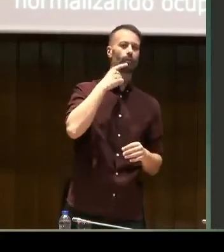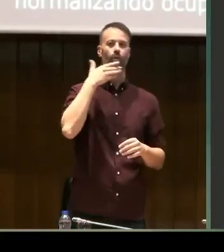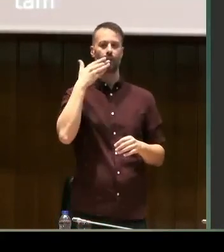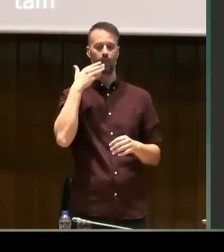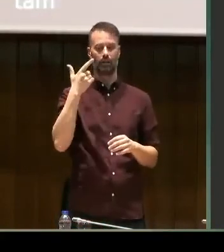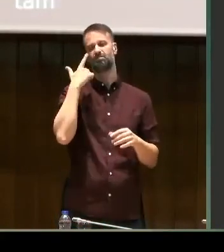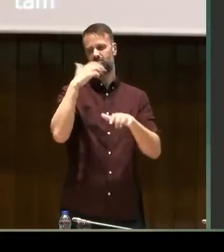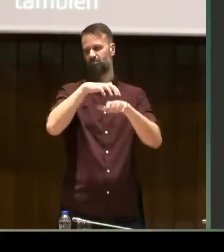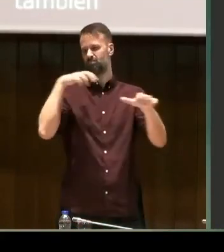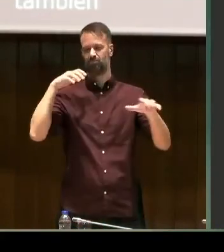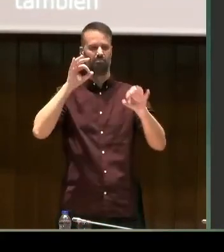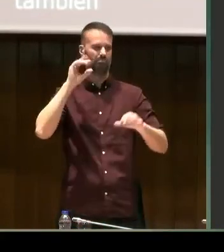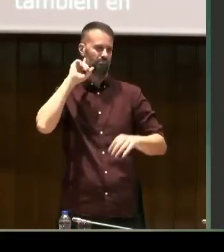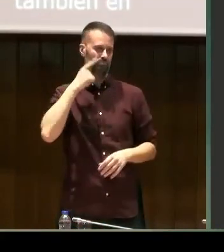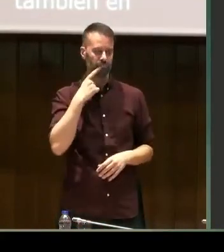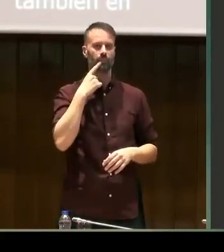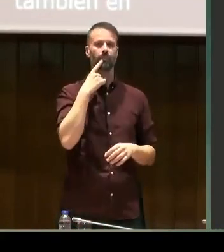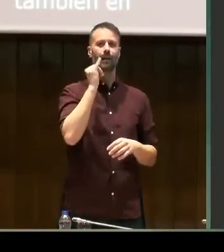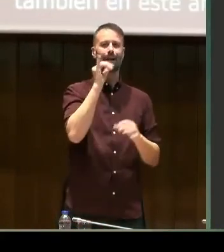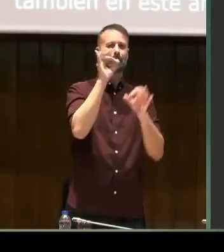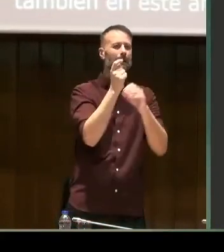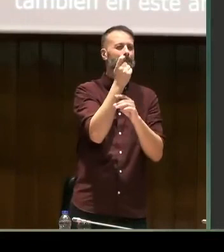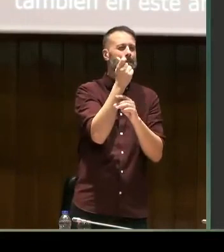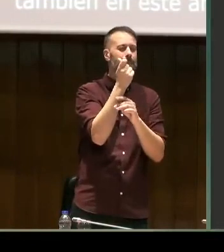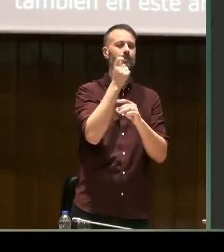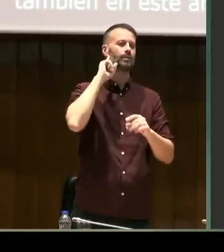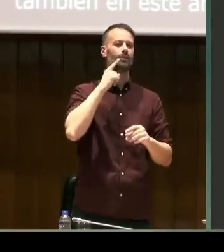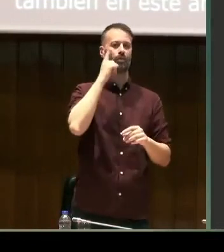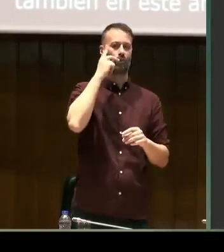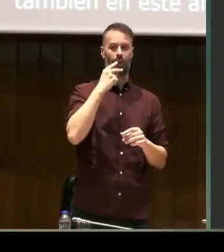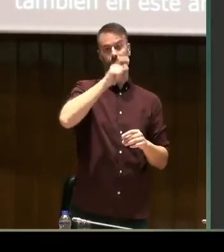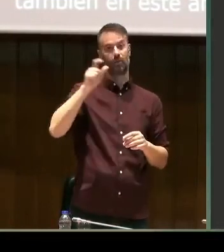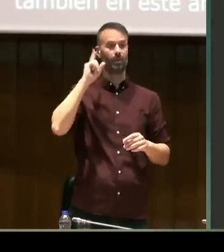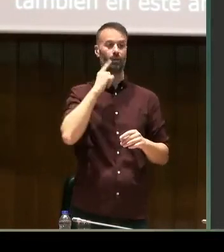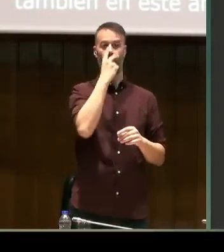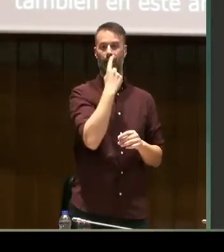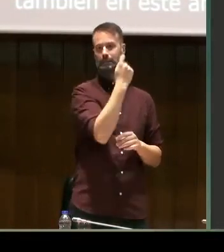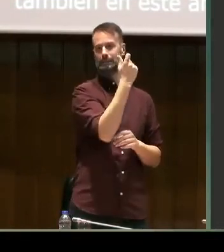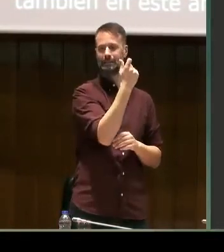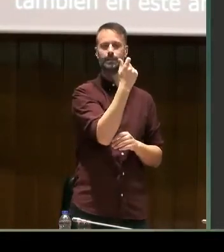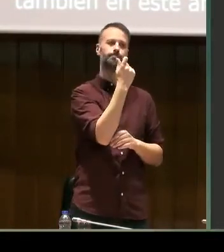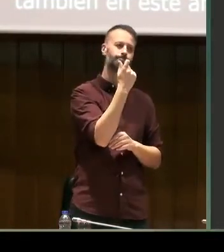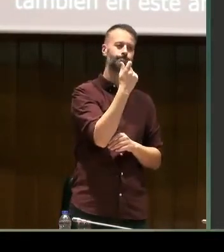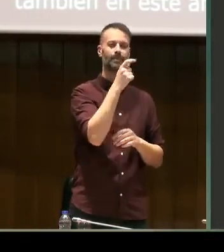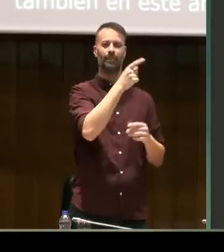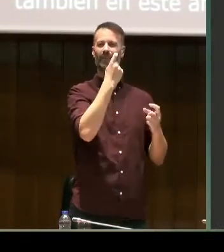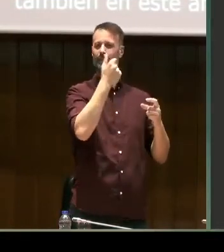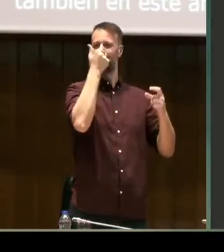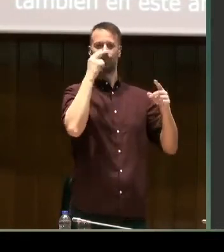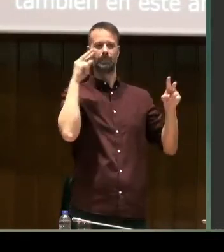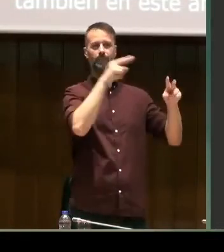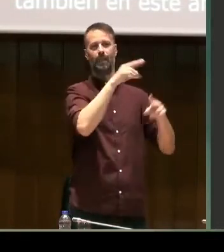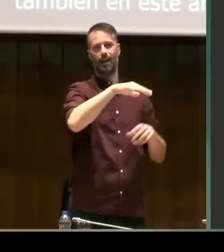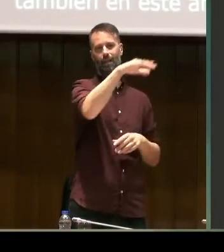que las mujeres. Y en cuanto a personas sordas y oyentes, la mayoría de las personas que participan son personas sordas. en menor